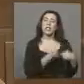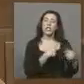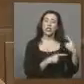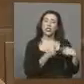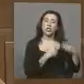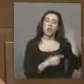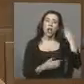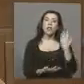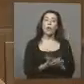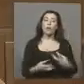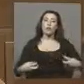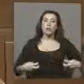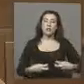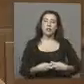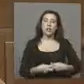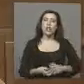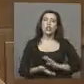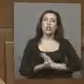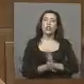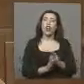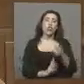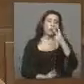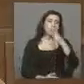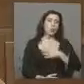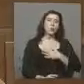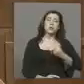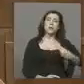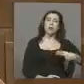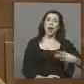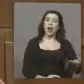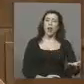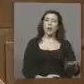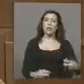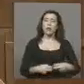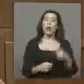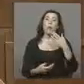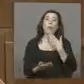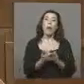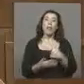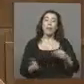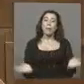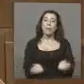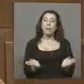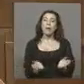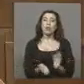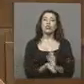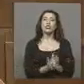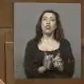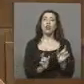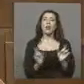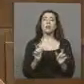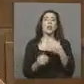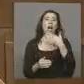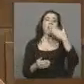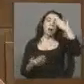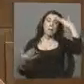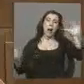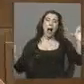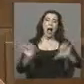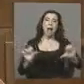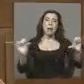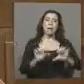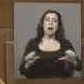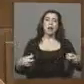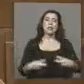constituyeron los sindicatos. Todo el mundo valora a los sindicatos, pero cuando hay que promoverlos, todo el mundo desprestigia a los sindicatos.